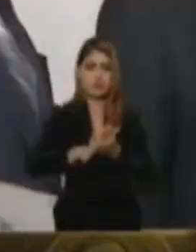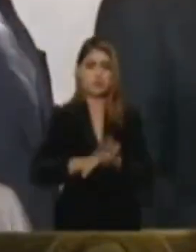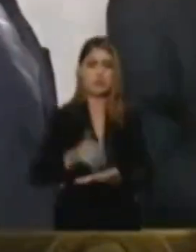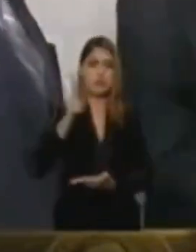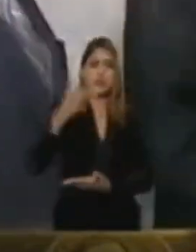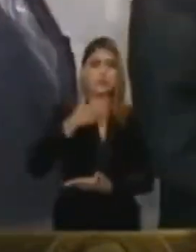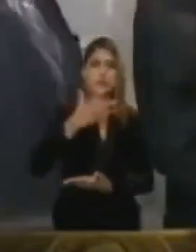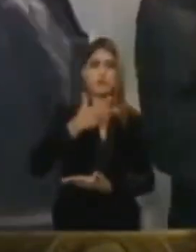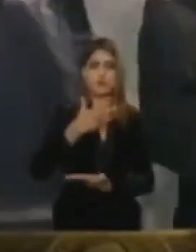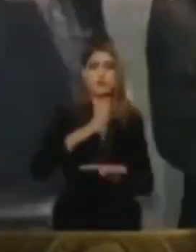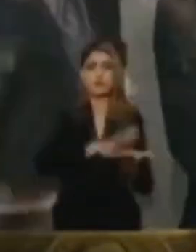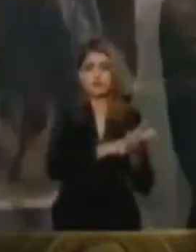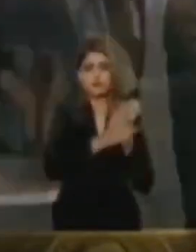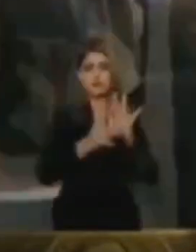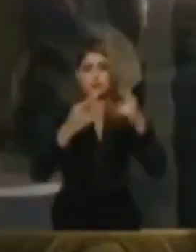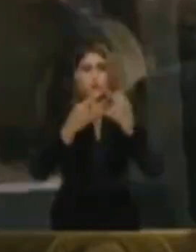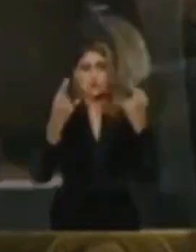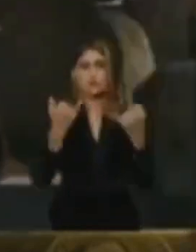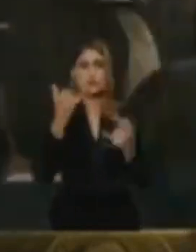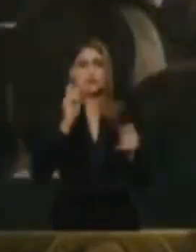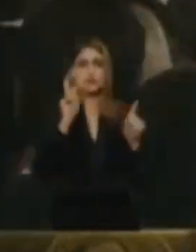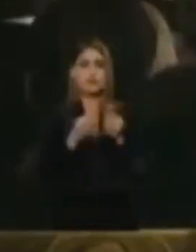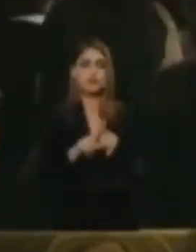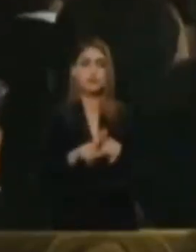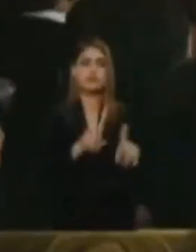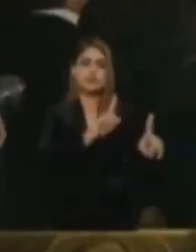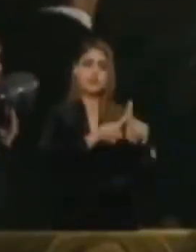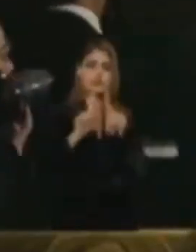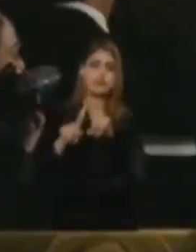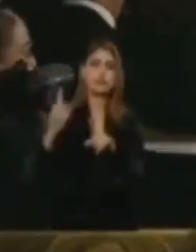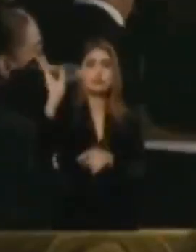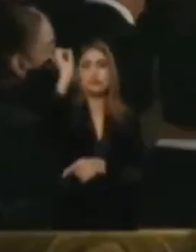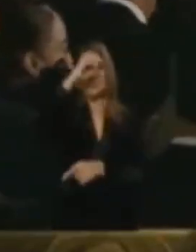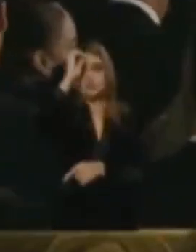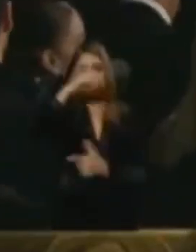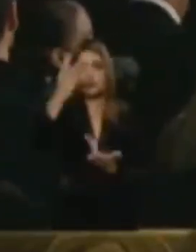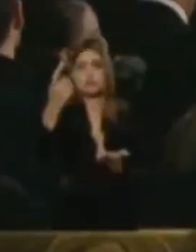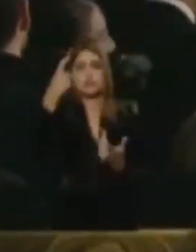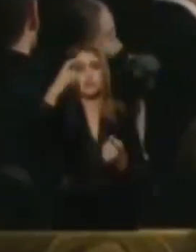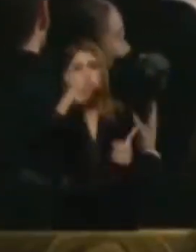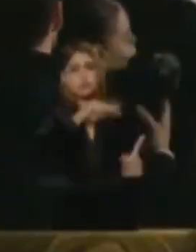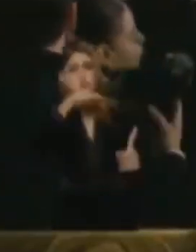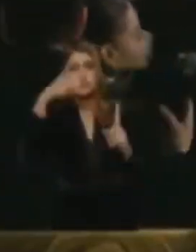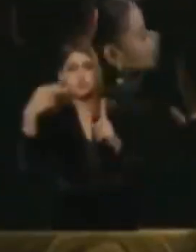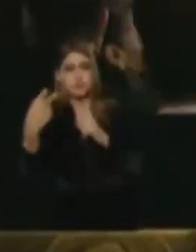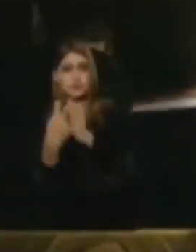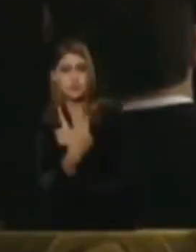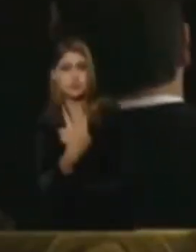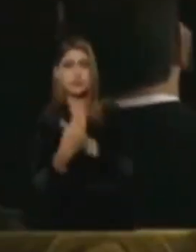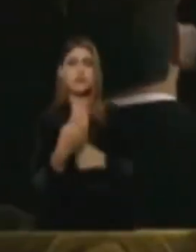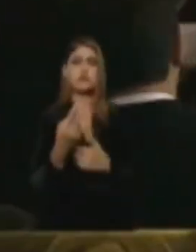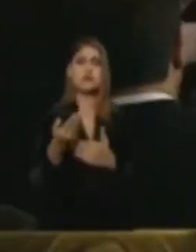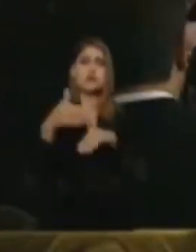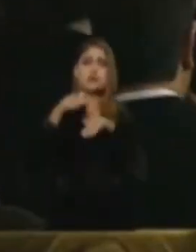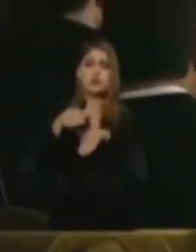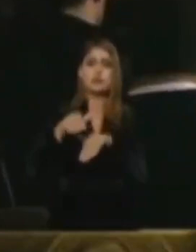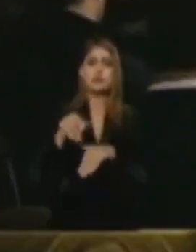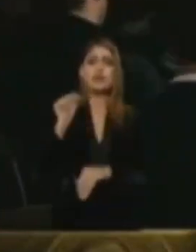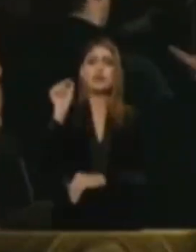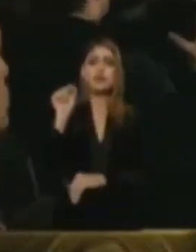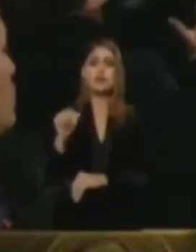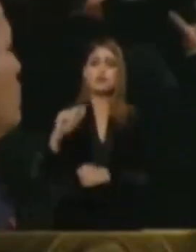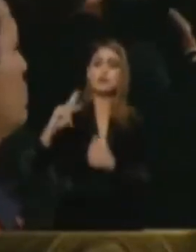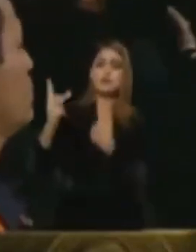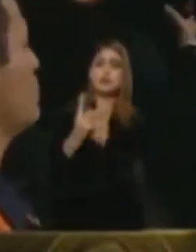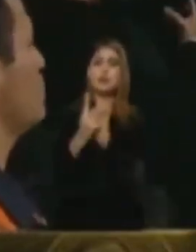la historia y también las diversas posiciones, las diversas perspectivas de lo que es nuestro